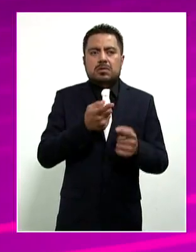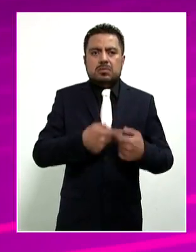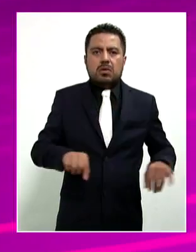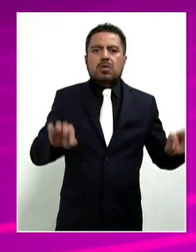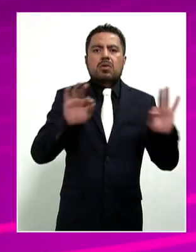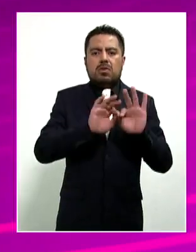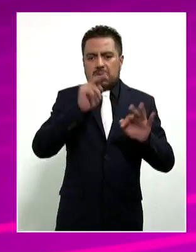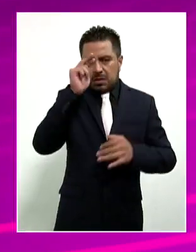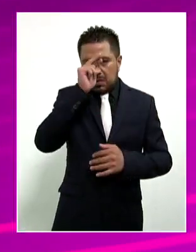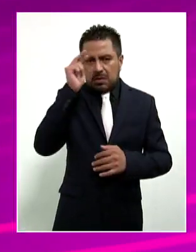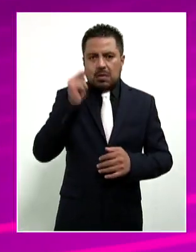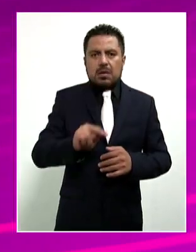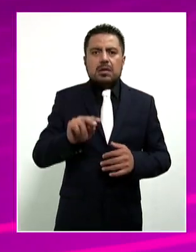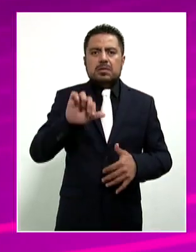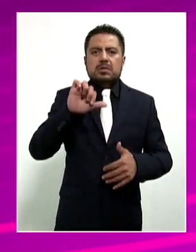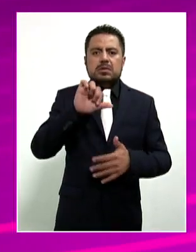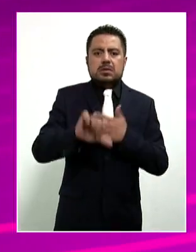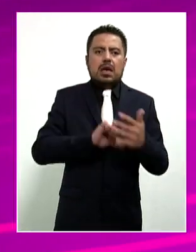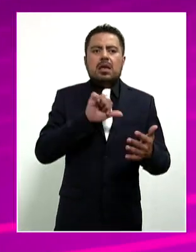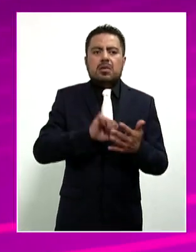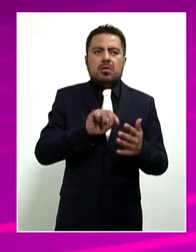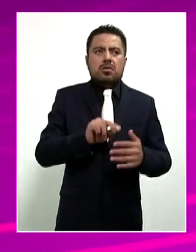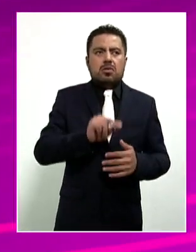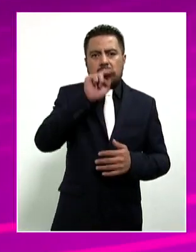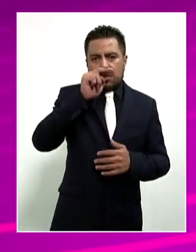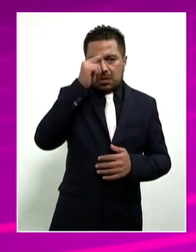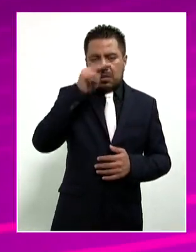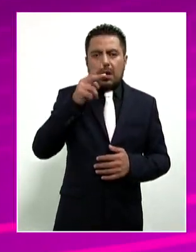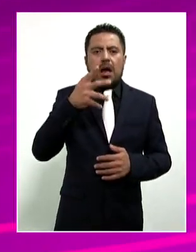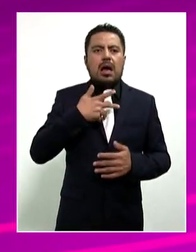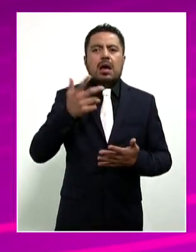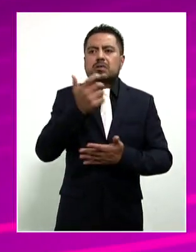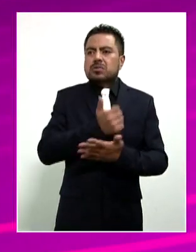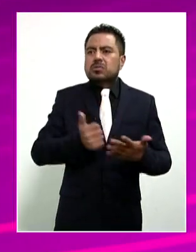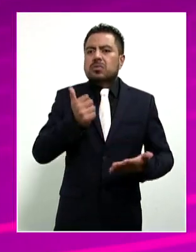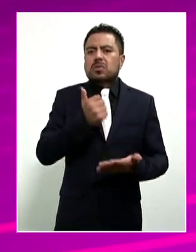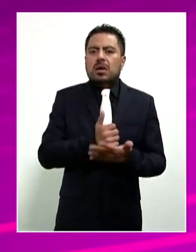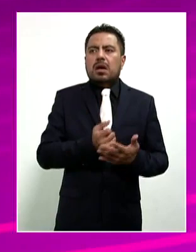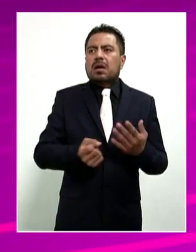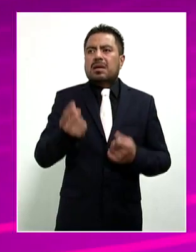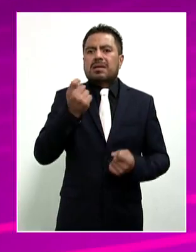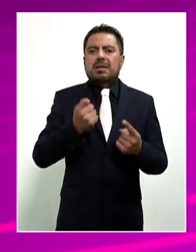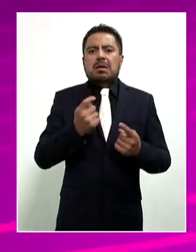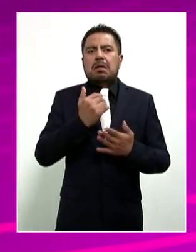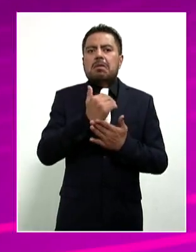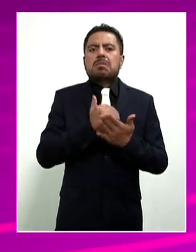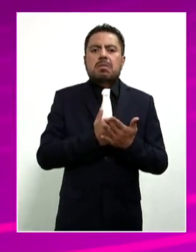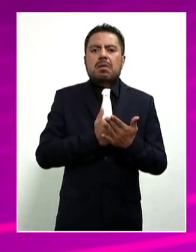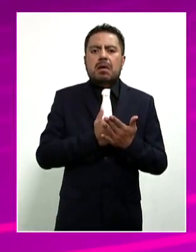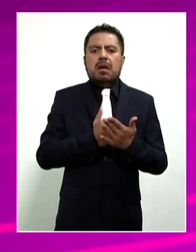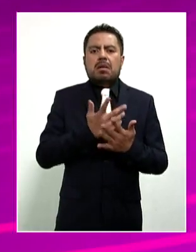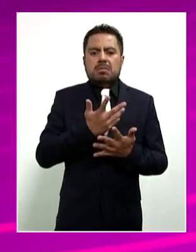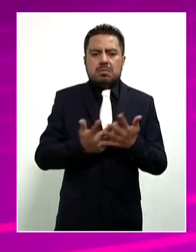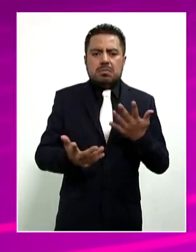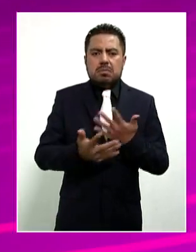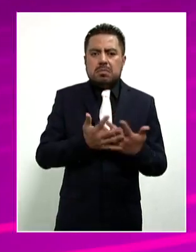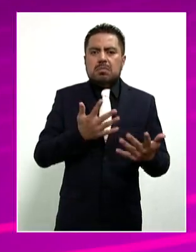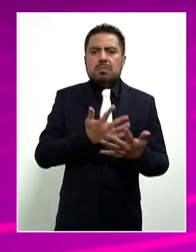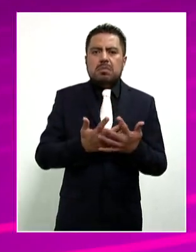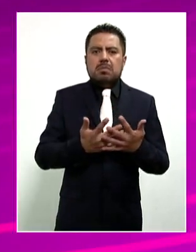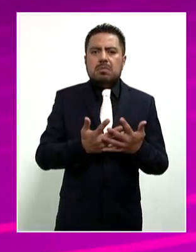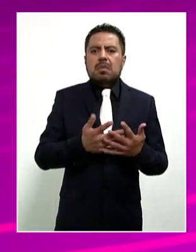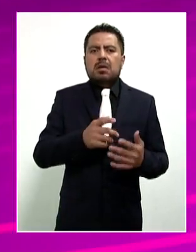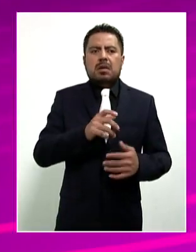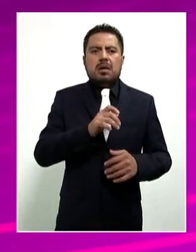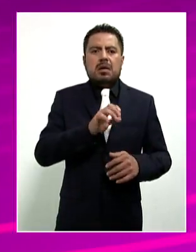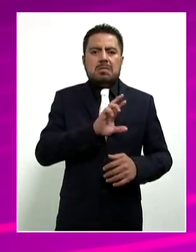importante. En México, en el centro y norte, hay ciudades donde hay un déficit de mano de obra. El sector